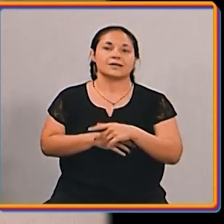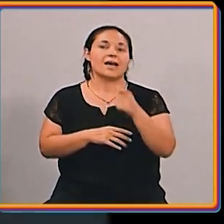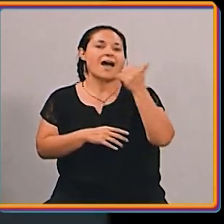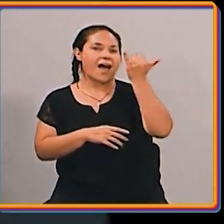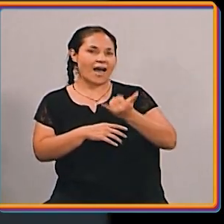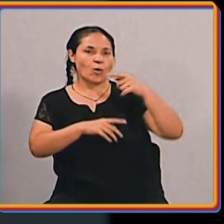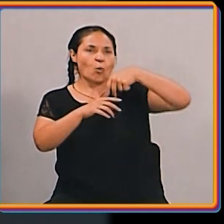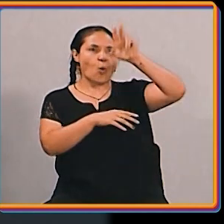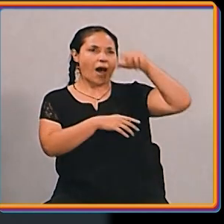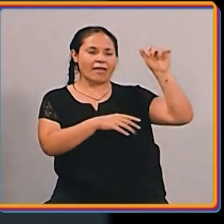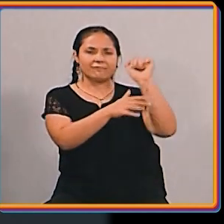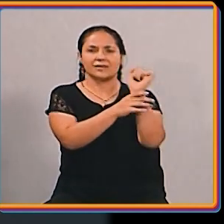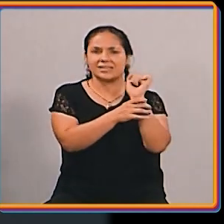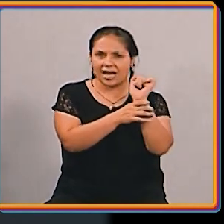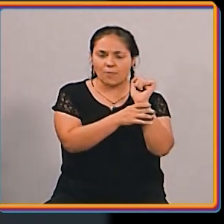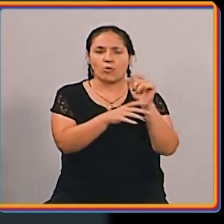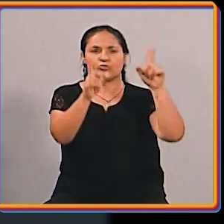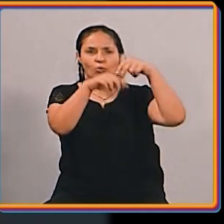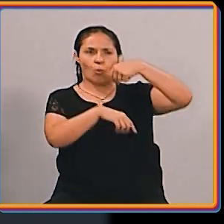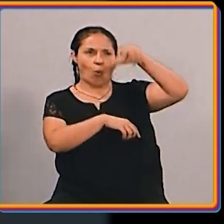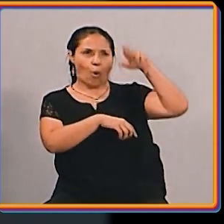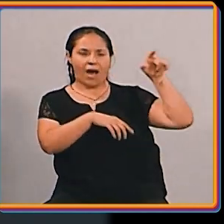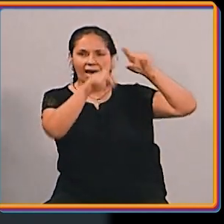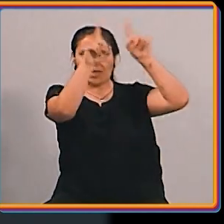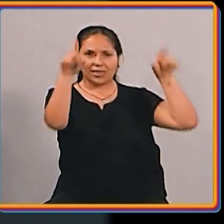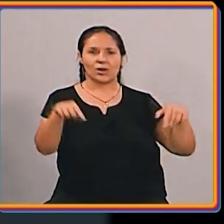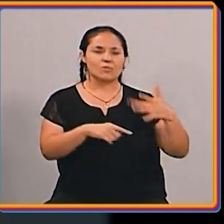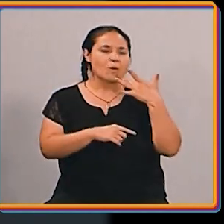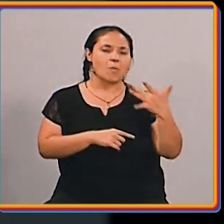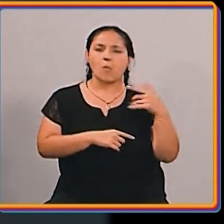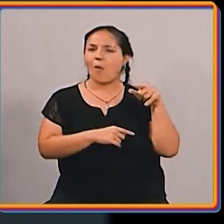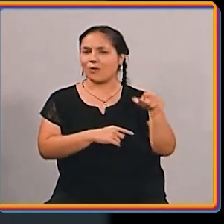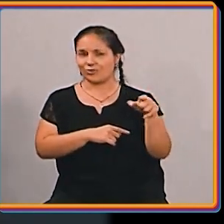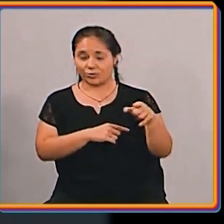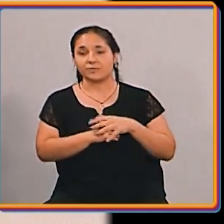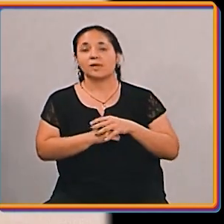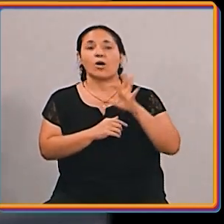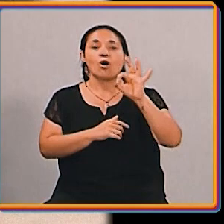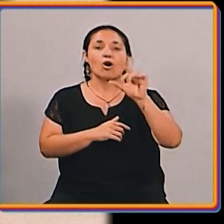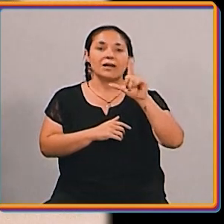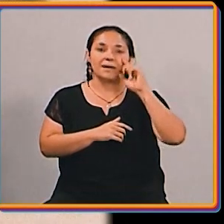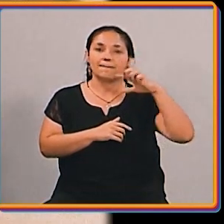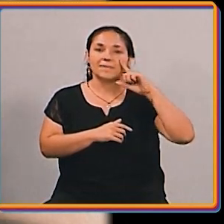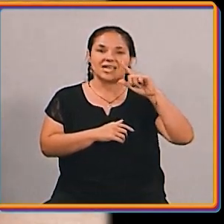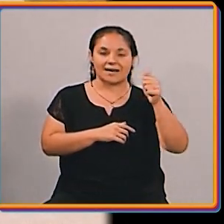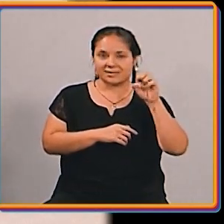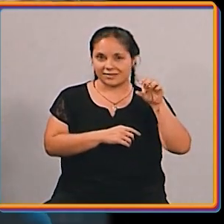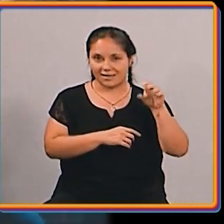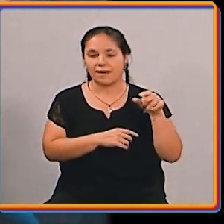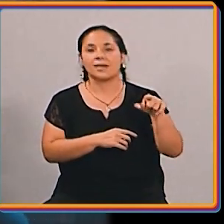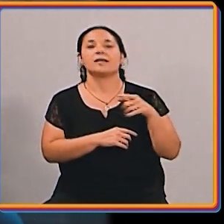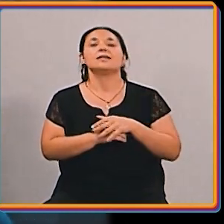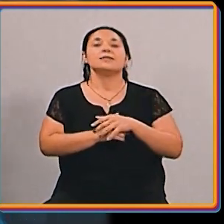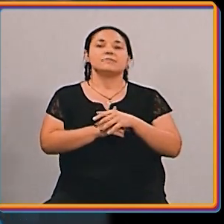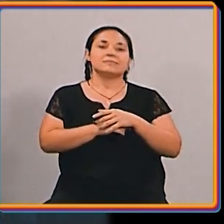una anécdota. Hay un cuadro muy famoso que es la Olimpia de Manet, que es un cuadro precioso. La Olimpia remitiría a un